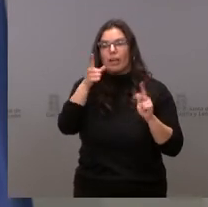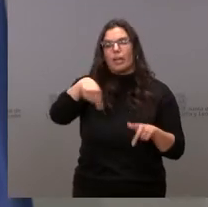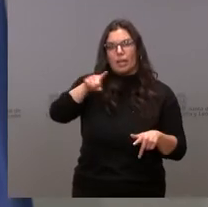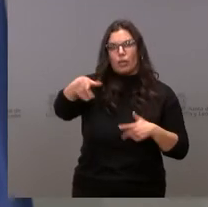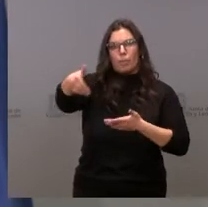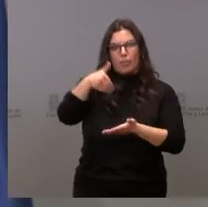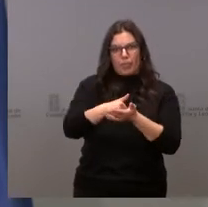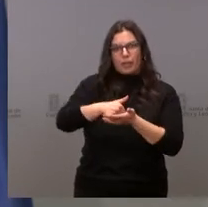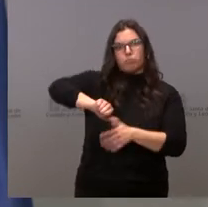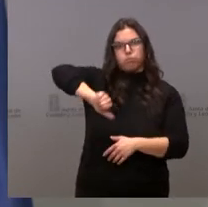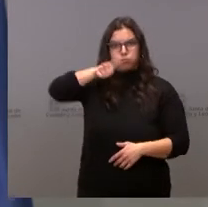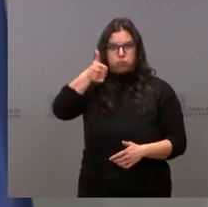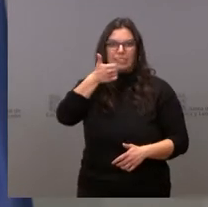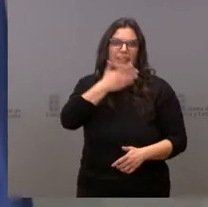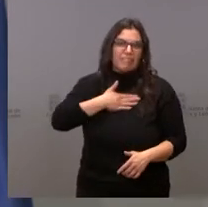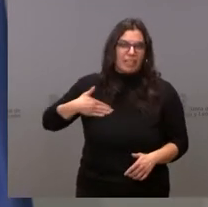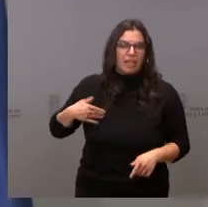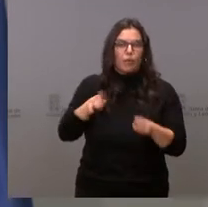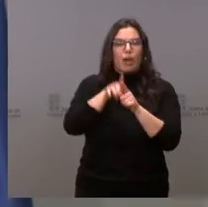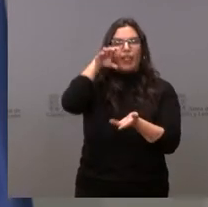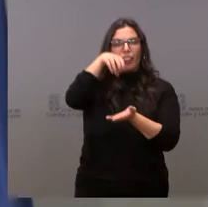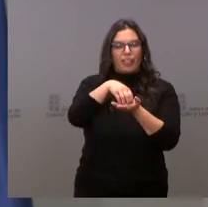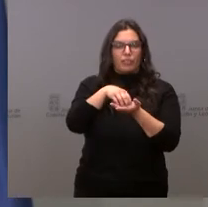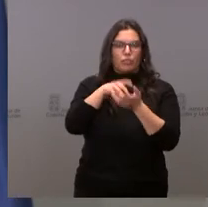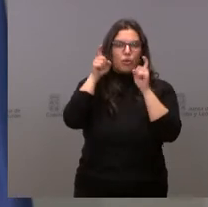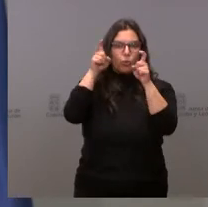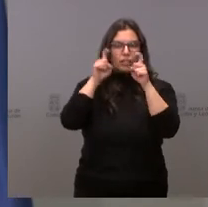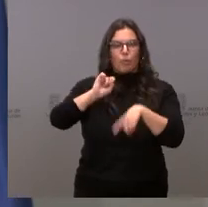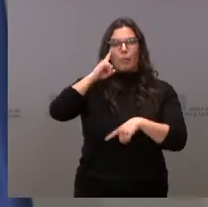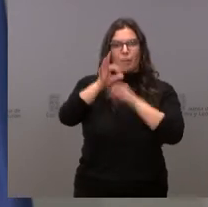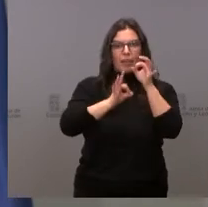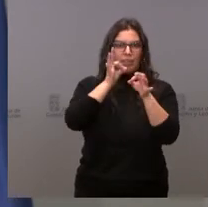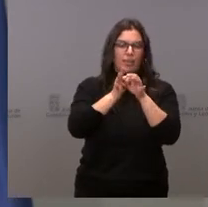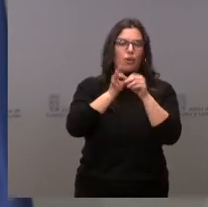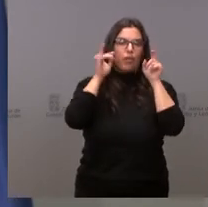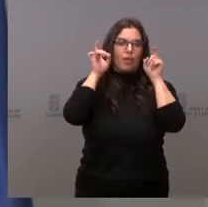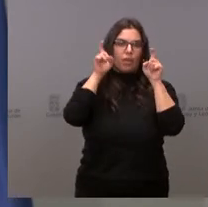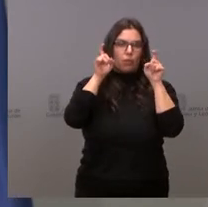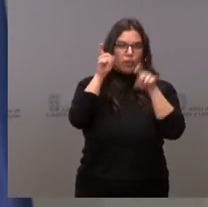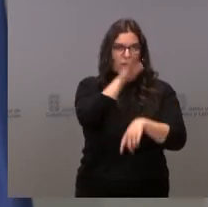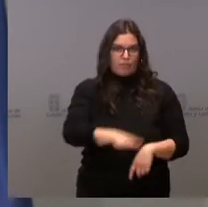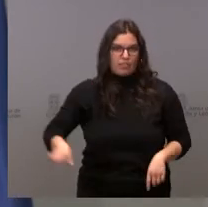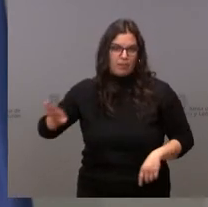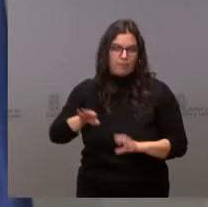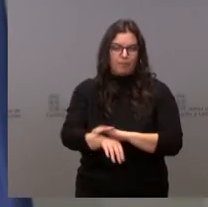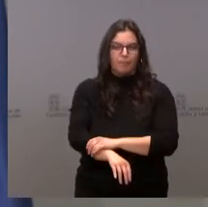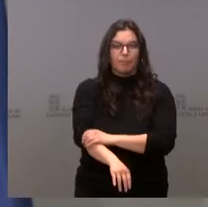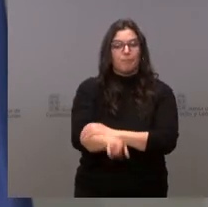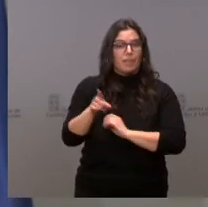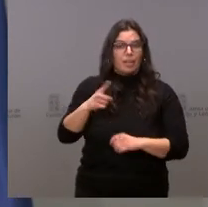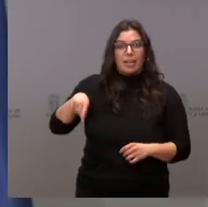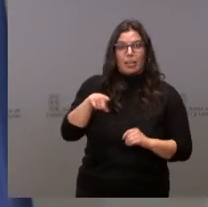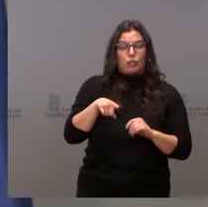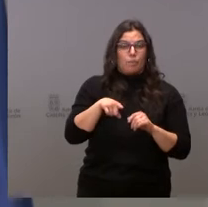la aprobación si así lo desean como centro educativo de primer ciclo de educación infantil son factores necesarios